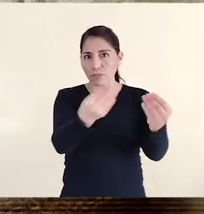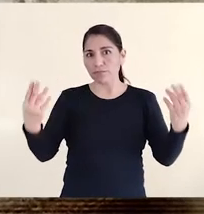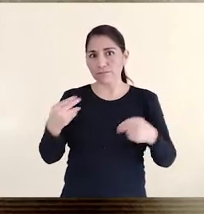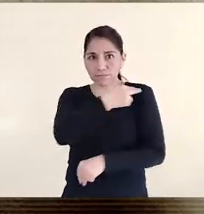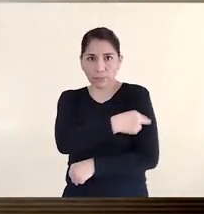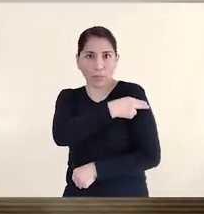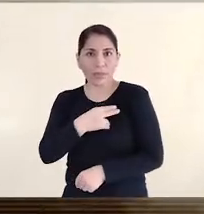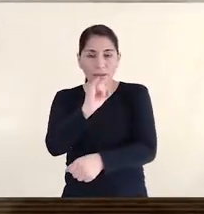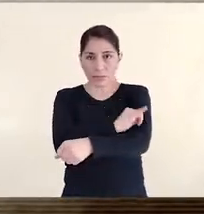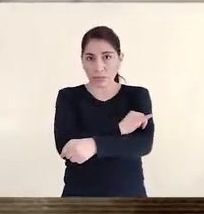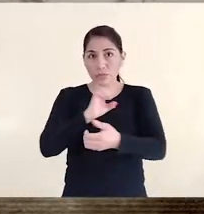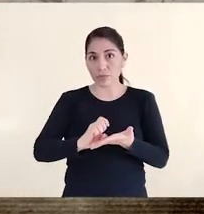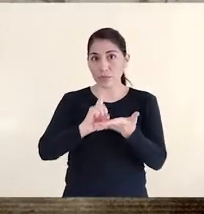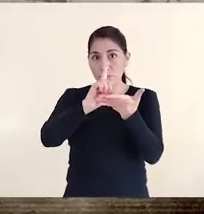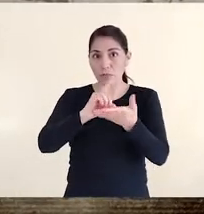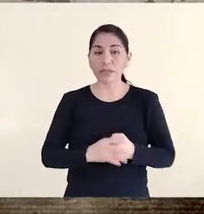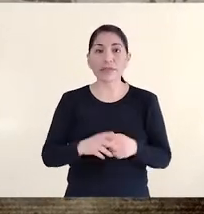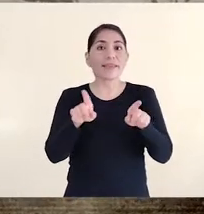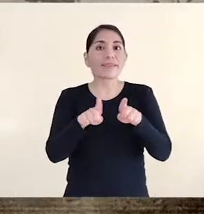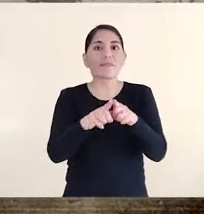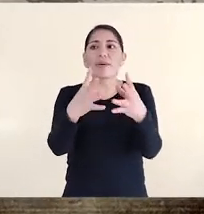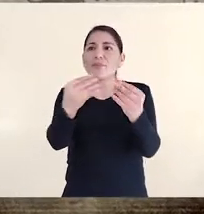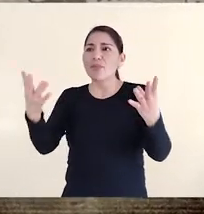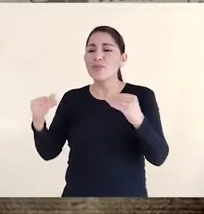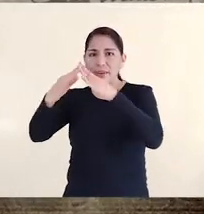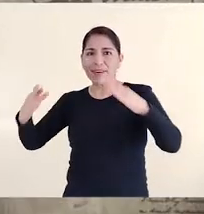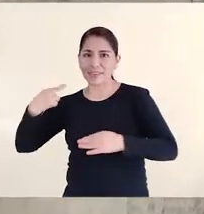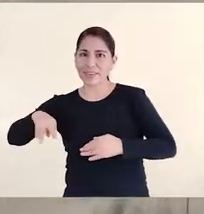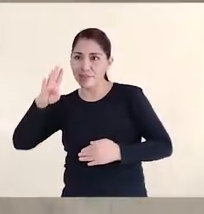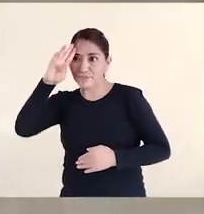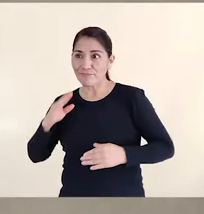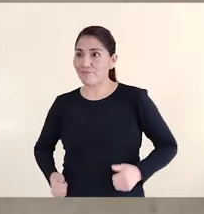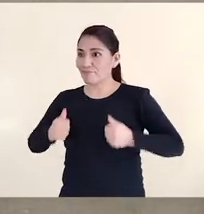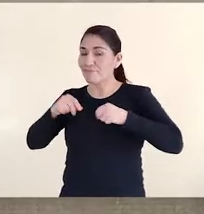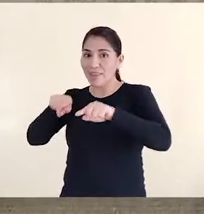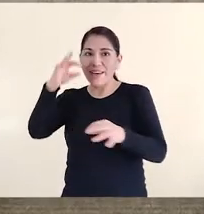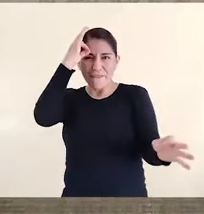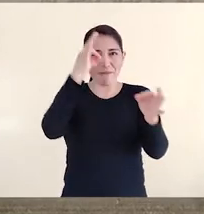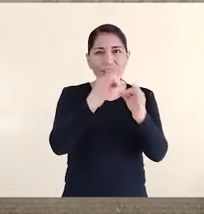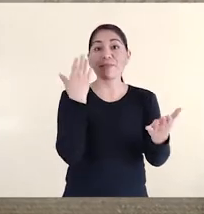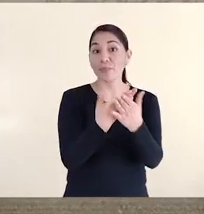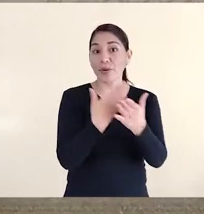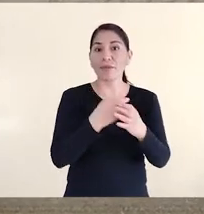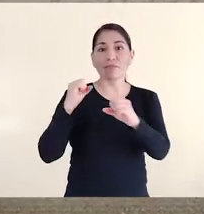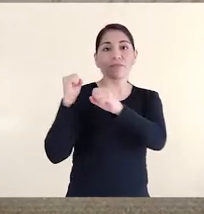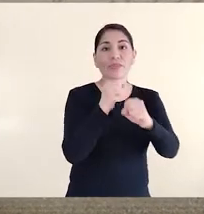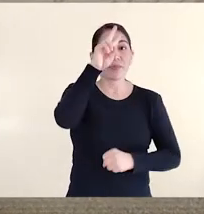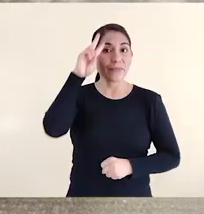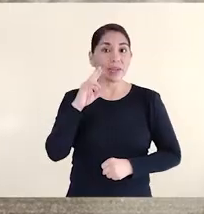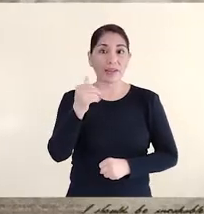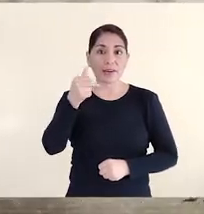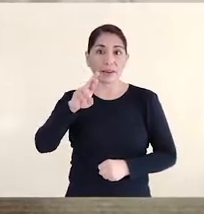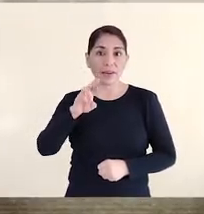lugar de varios hospitales y de instituciones educativas, también llena de conventos y de fe, como lo demuestra